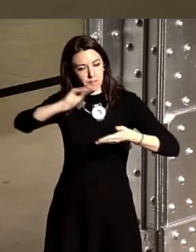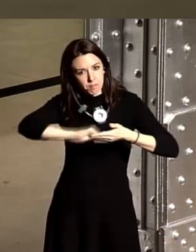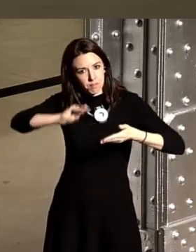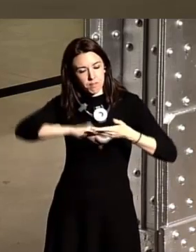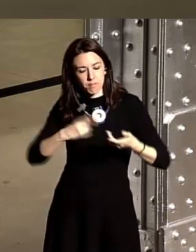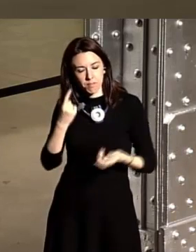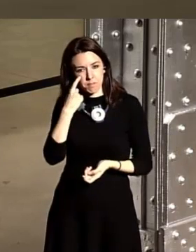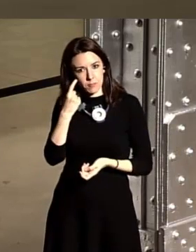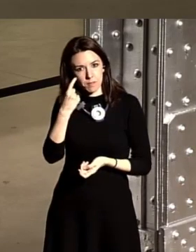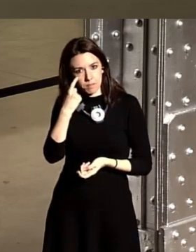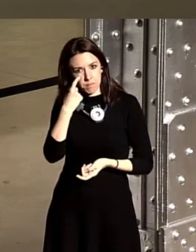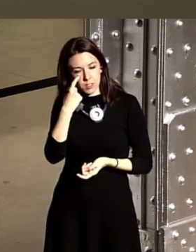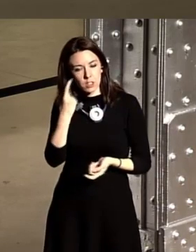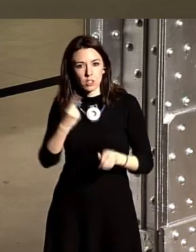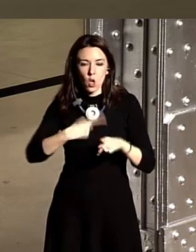que era una cosa muy